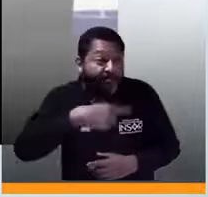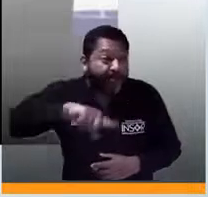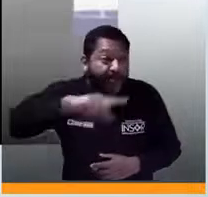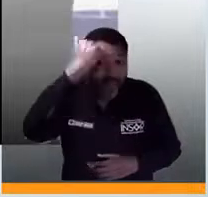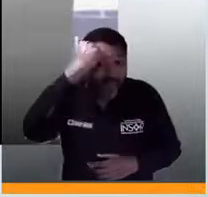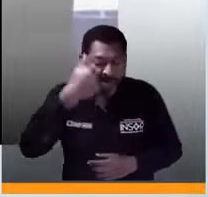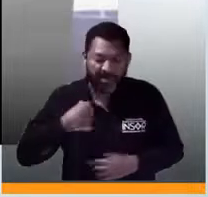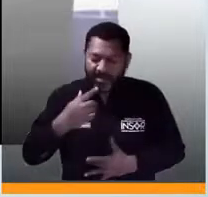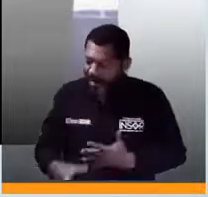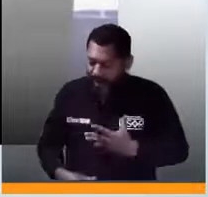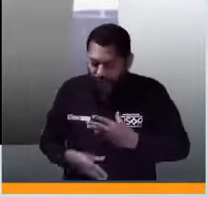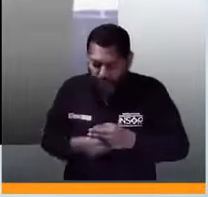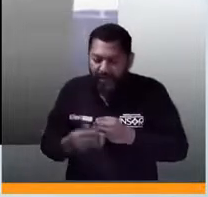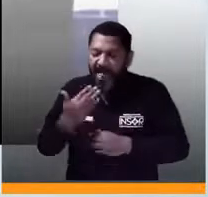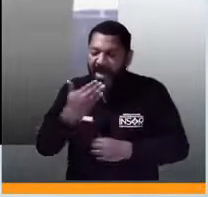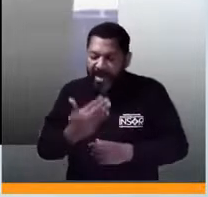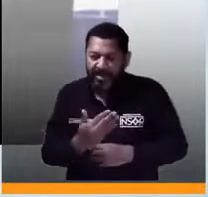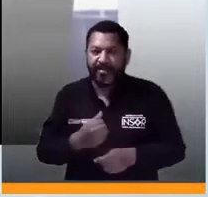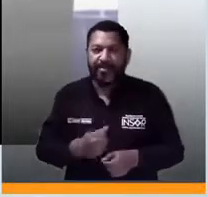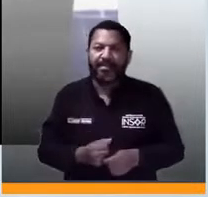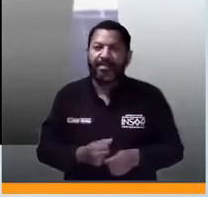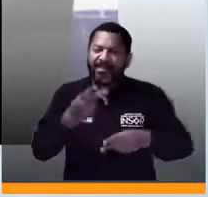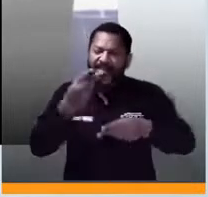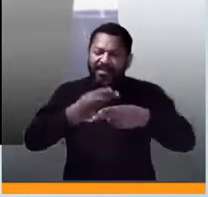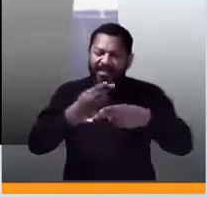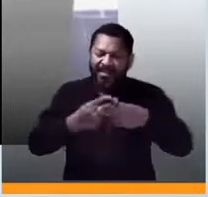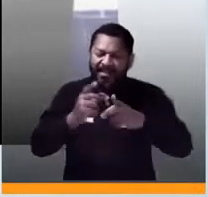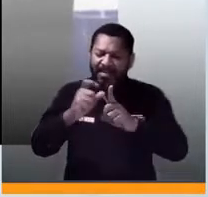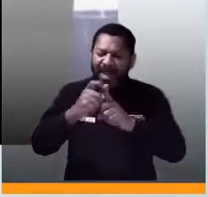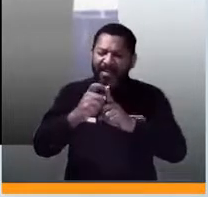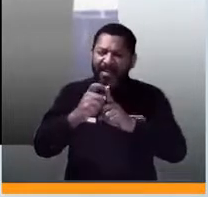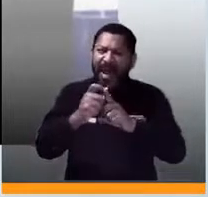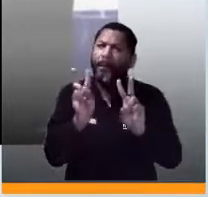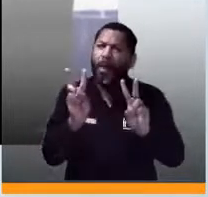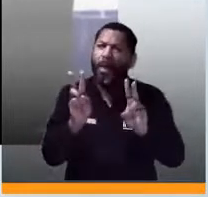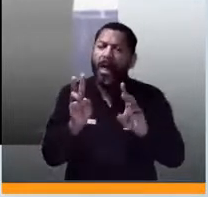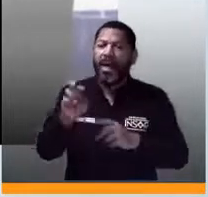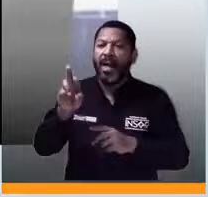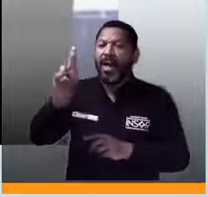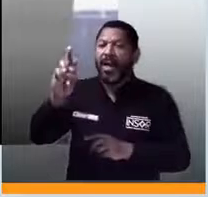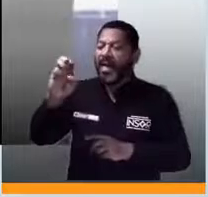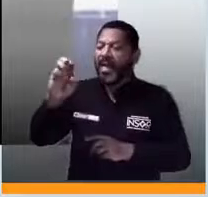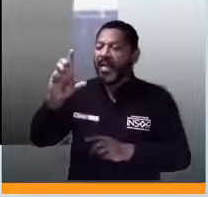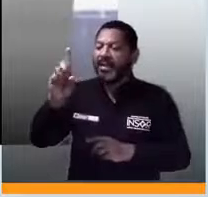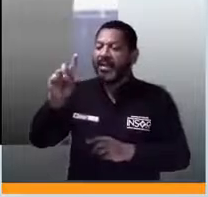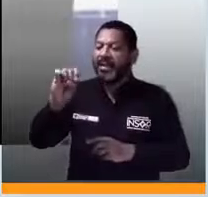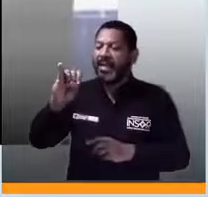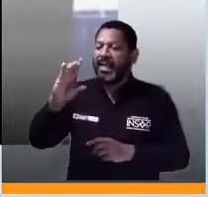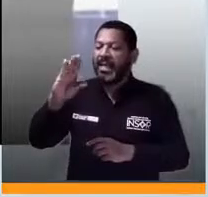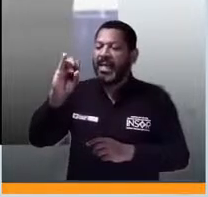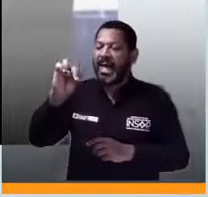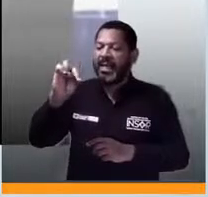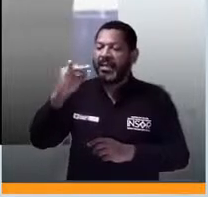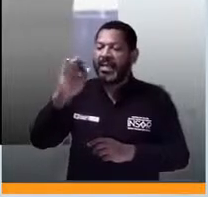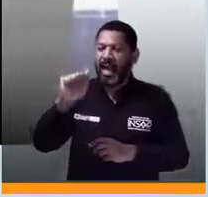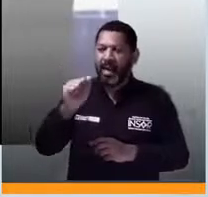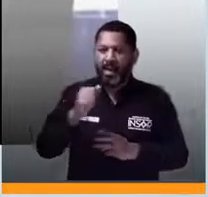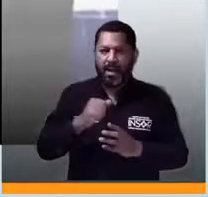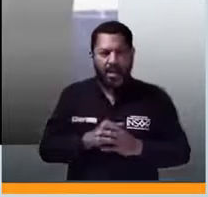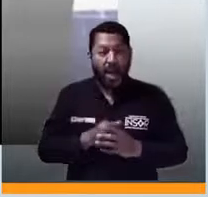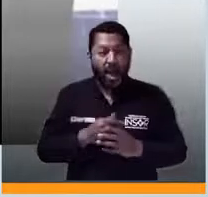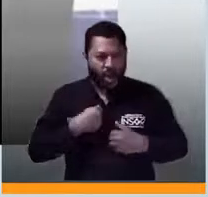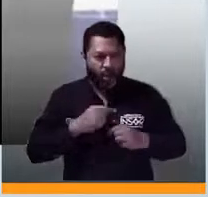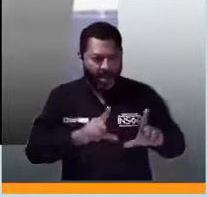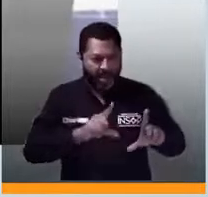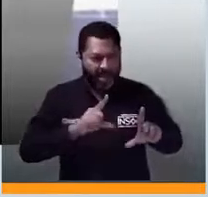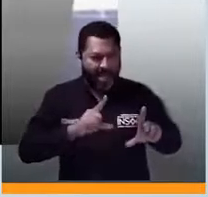ejemplo de resiliencia, esa palabra que está hoy tan de moda, pero que yo soy ingeniero civil de pregrado y que siempre me gustó de ciertos materiales.